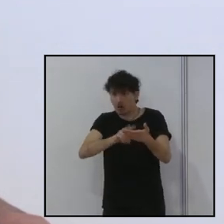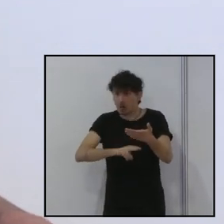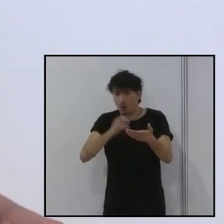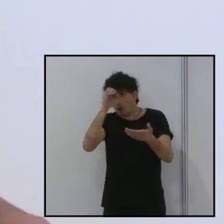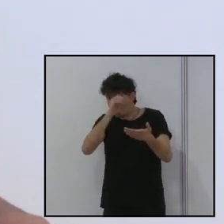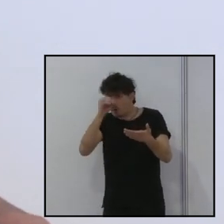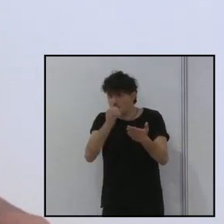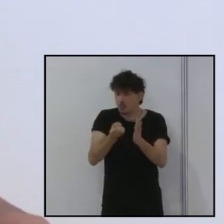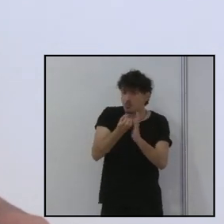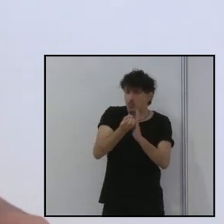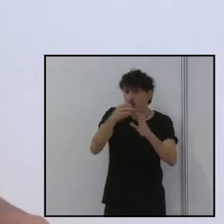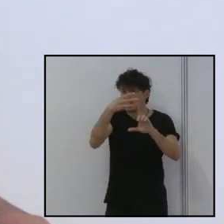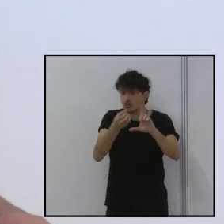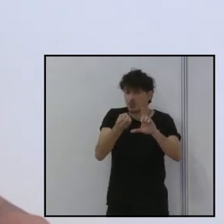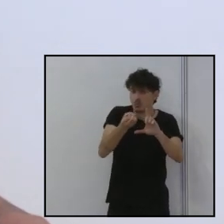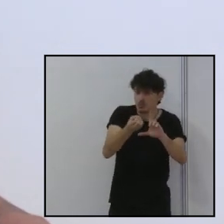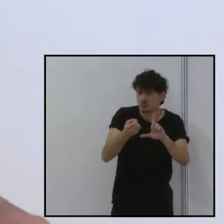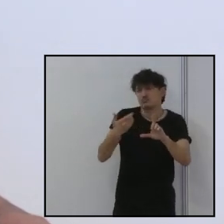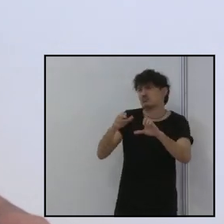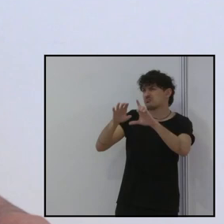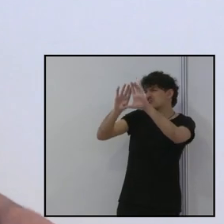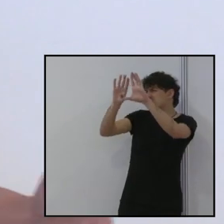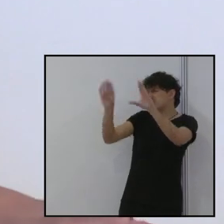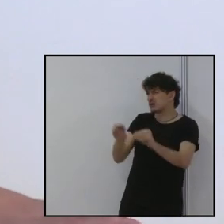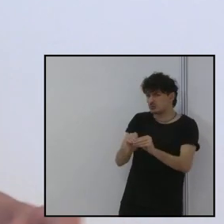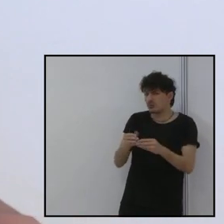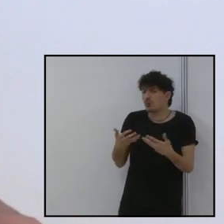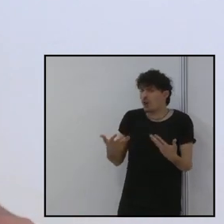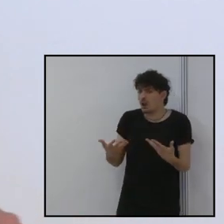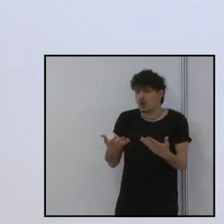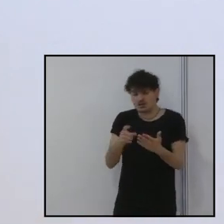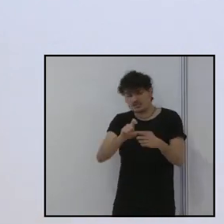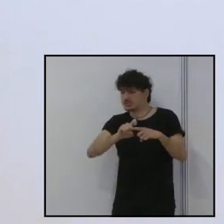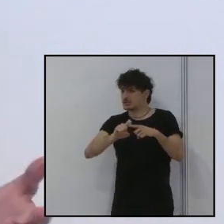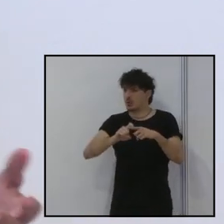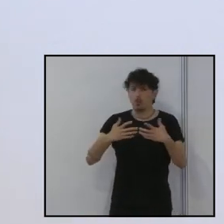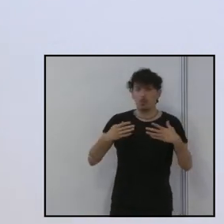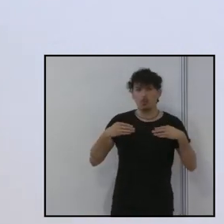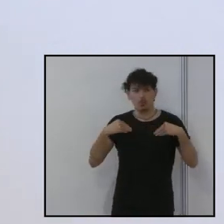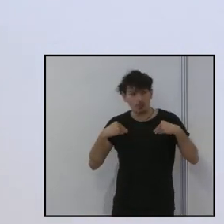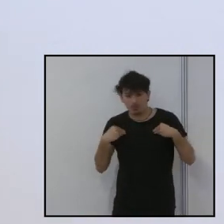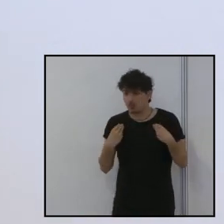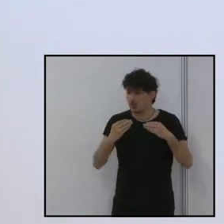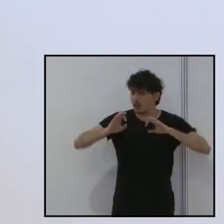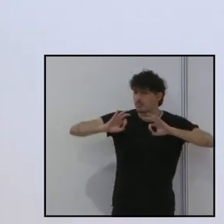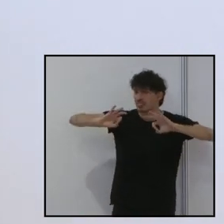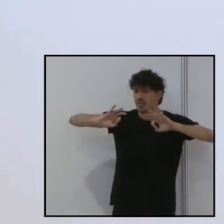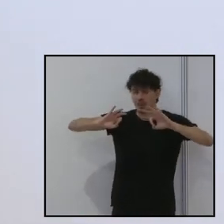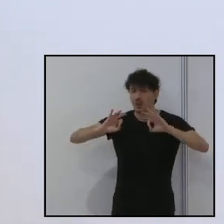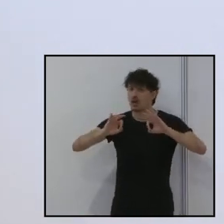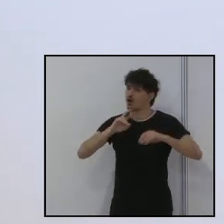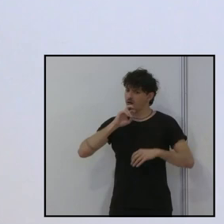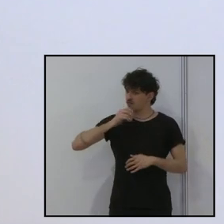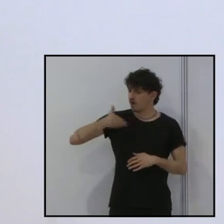resumir brevemente, lo que más destacan los lectores es lo ameno que resulta el estilo, que les parece un libro especial, que valoran que hable del tema sensible